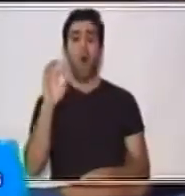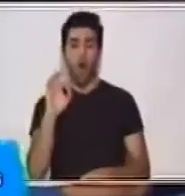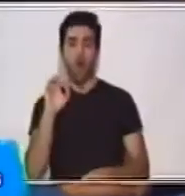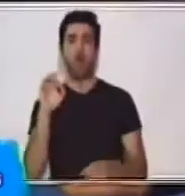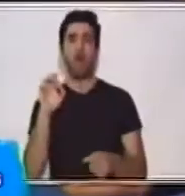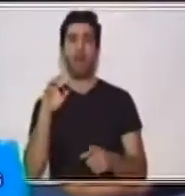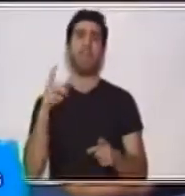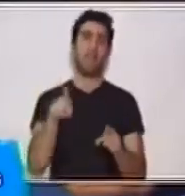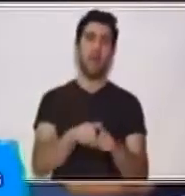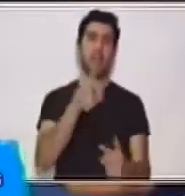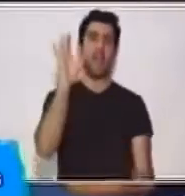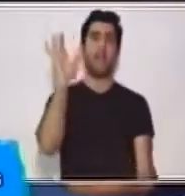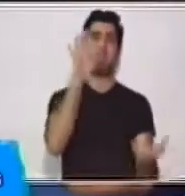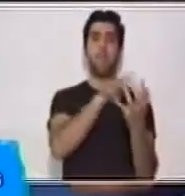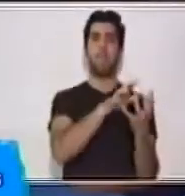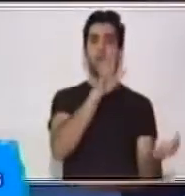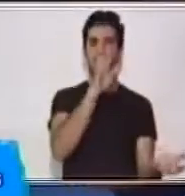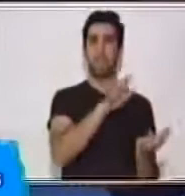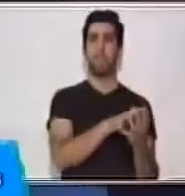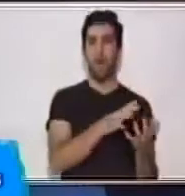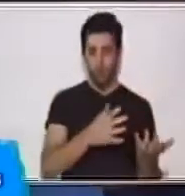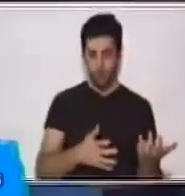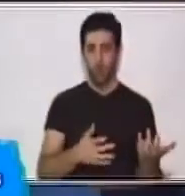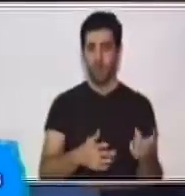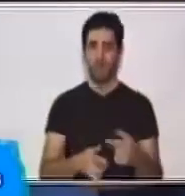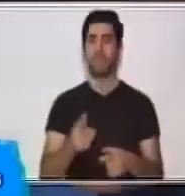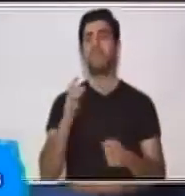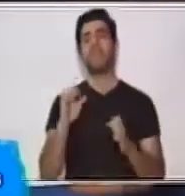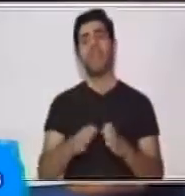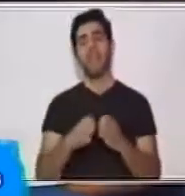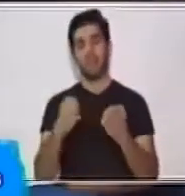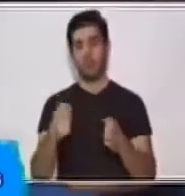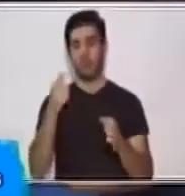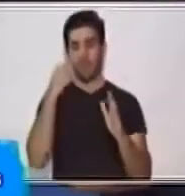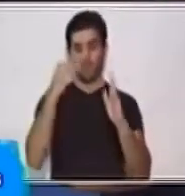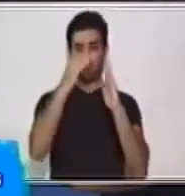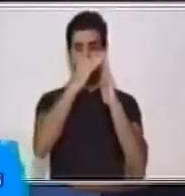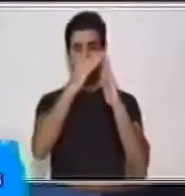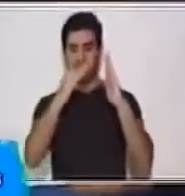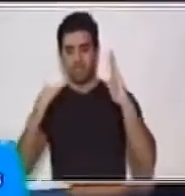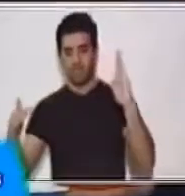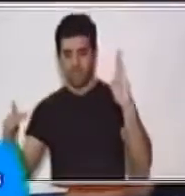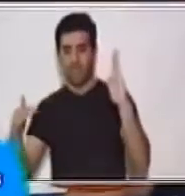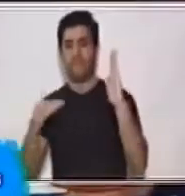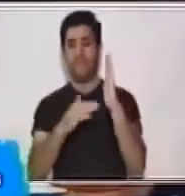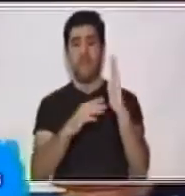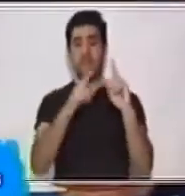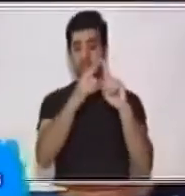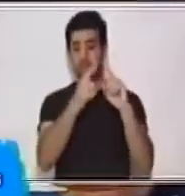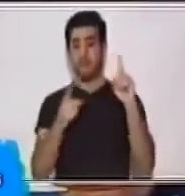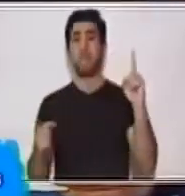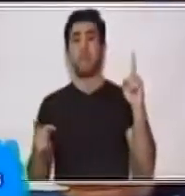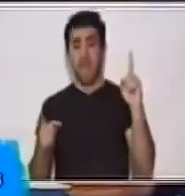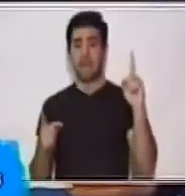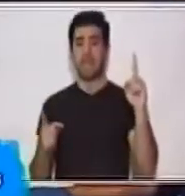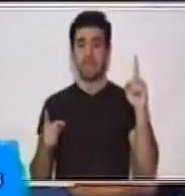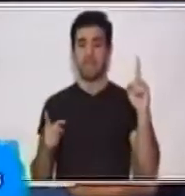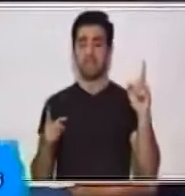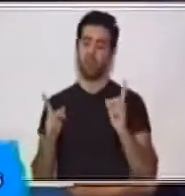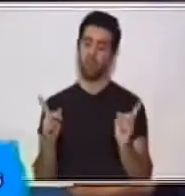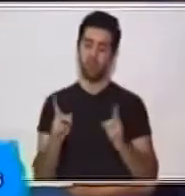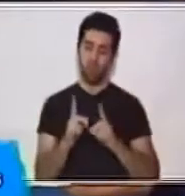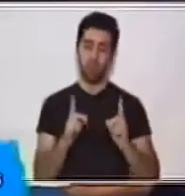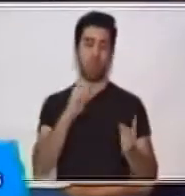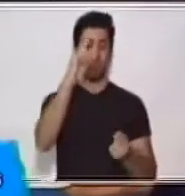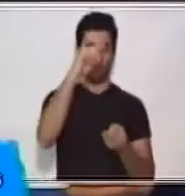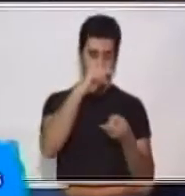hipotenusa, hipopótamo. Entonces, como acabamos de decir que la hipotenusa es el lado más grande, por tanto,